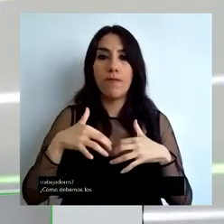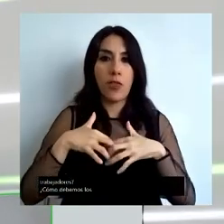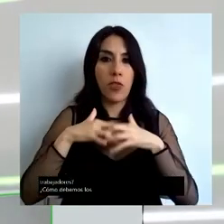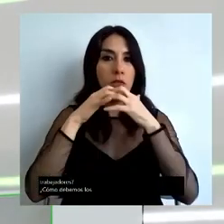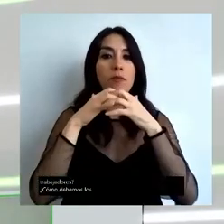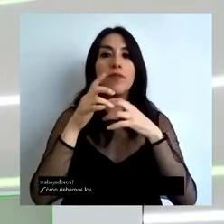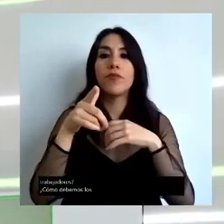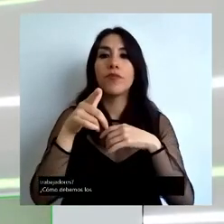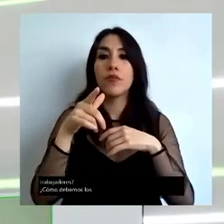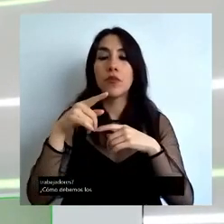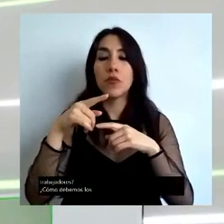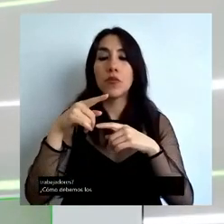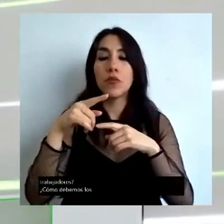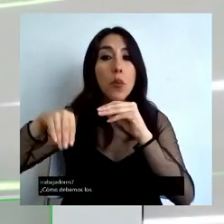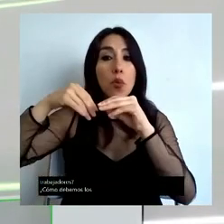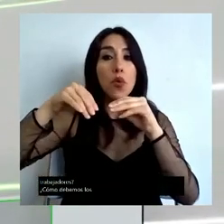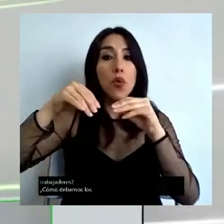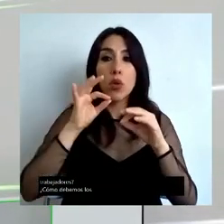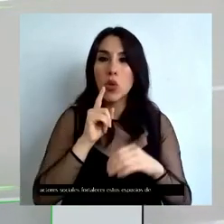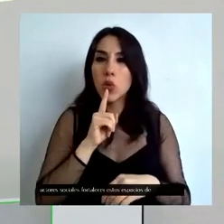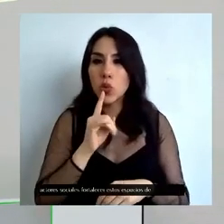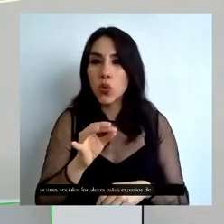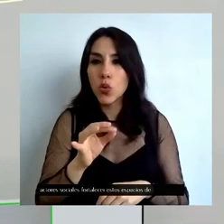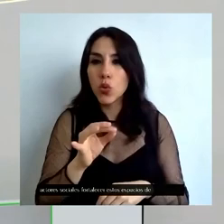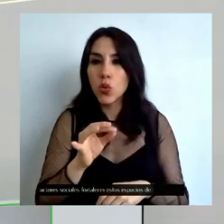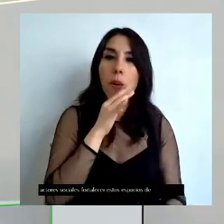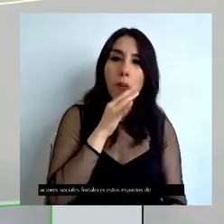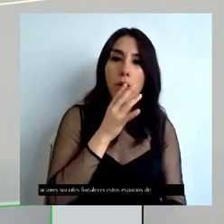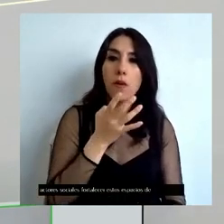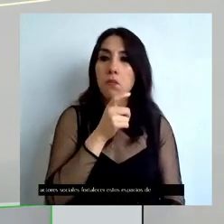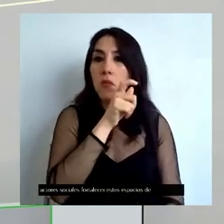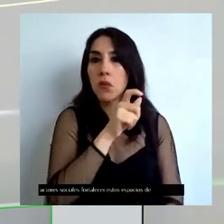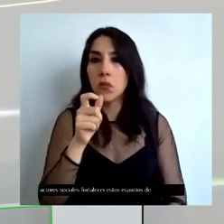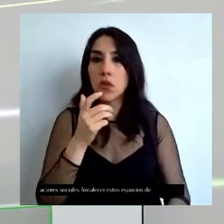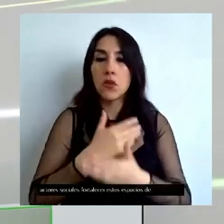de las personas con discapacidad cognitiva sean escuchadas?